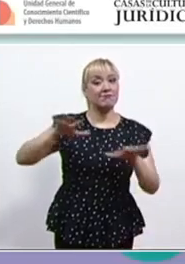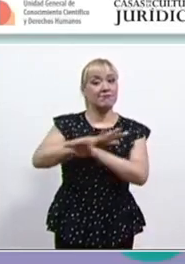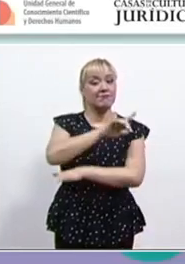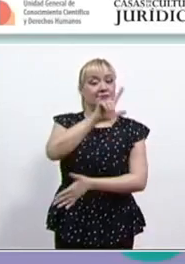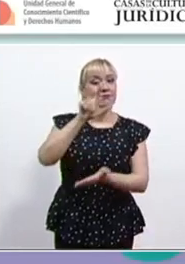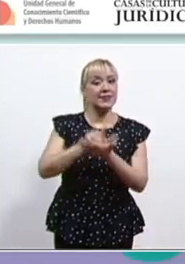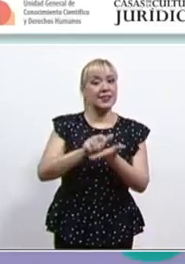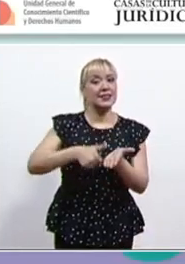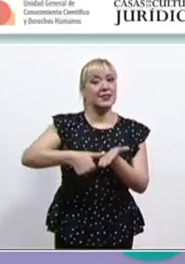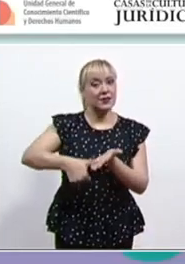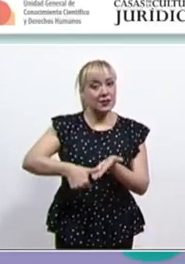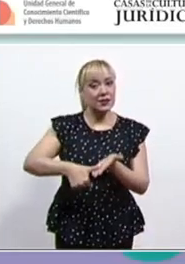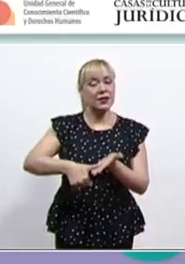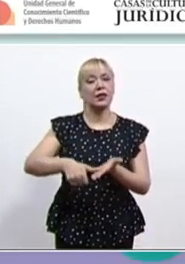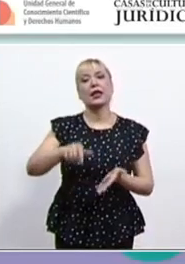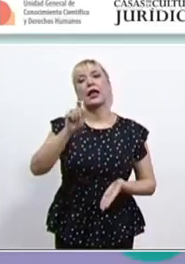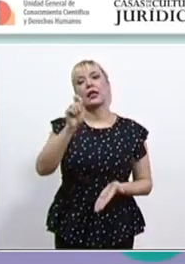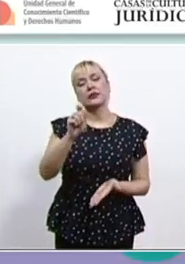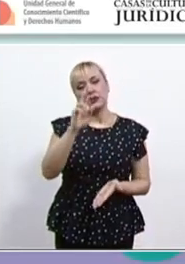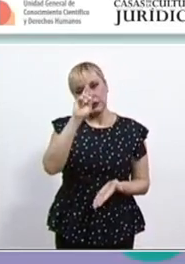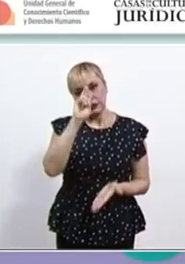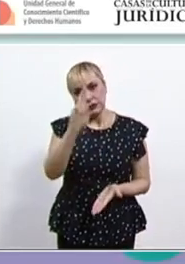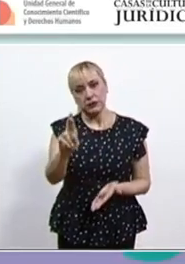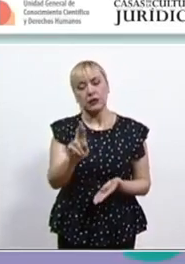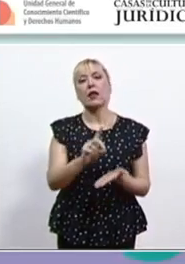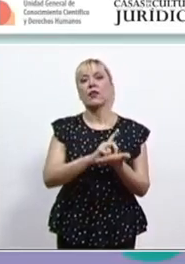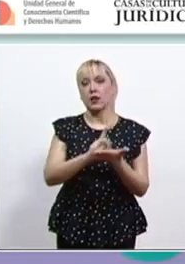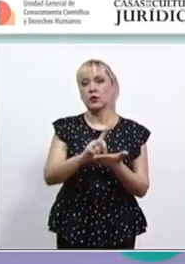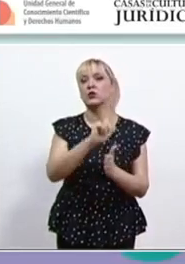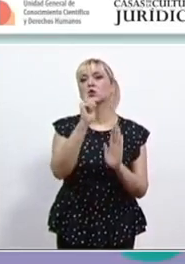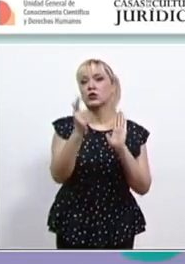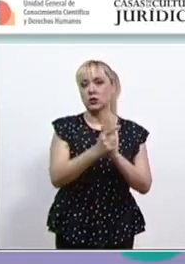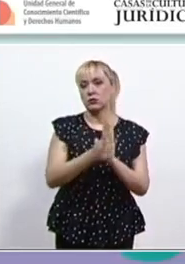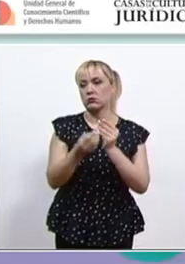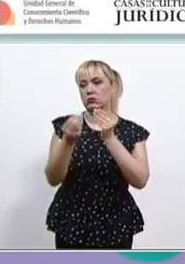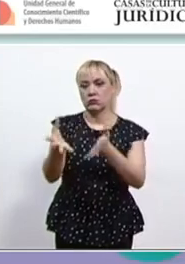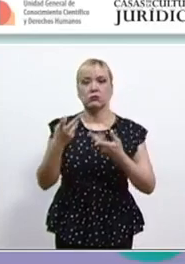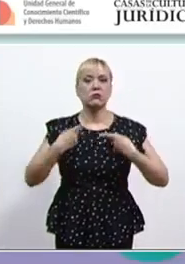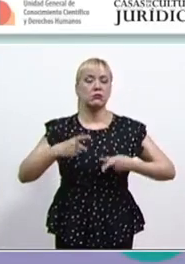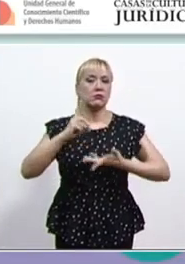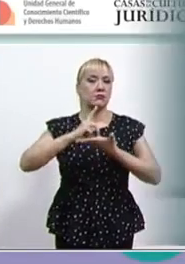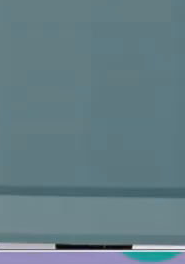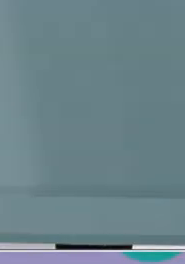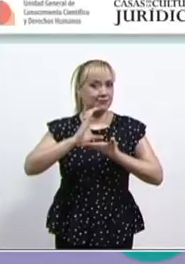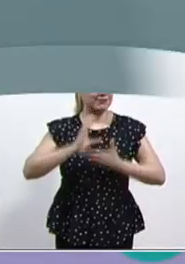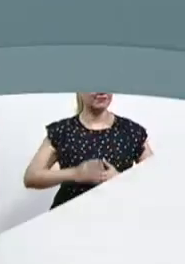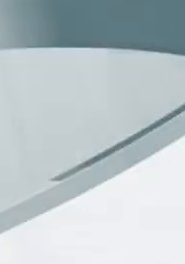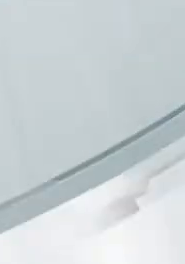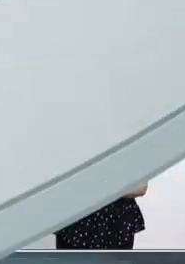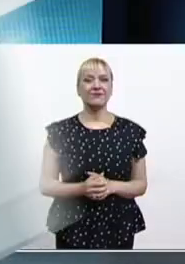legislación civil para reconocer la capacidad jurídica de las personas con discapacidad.